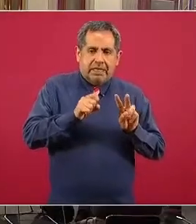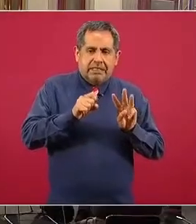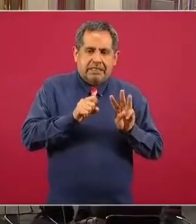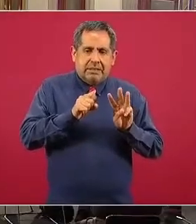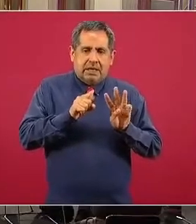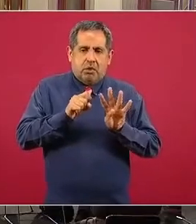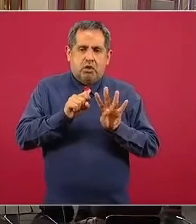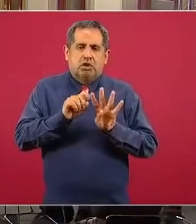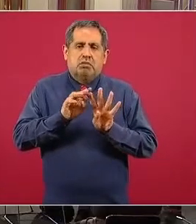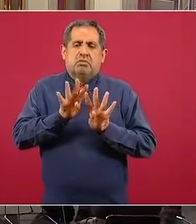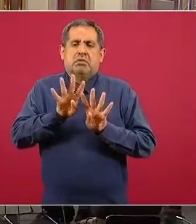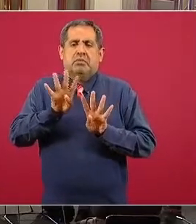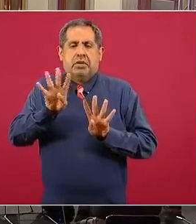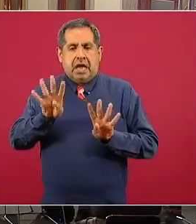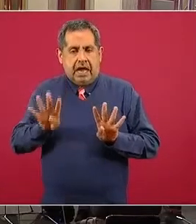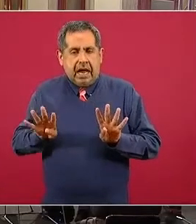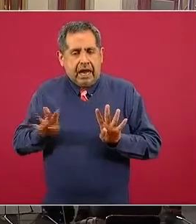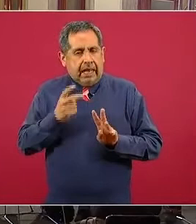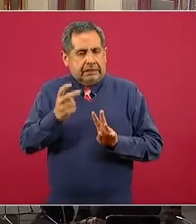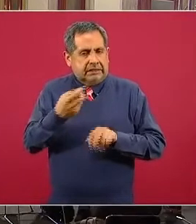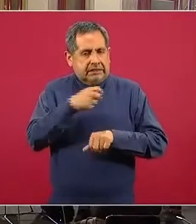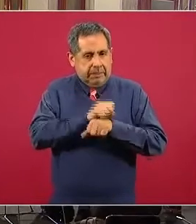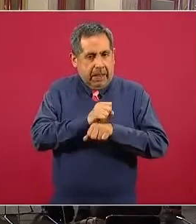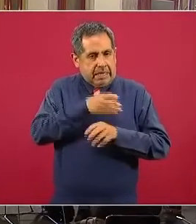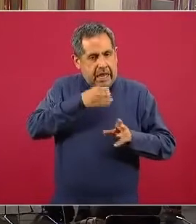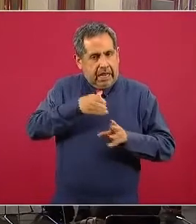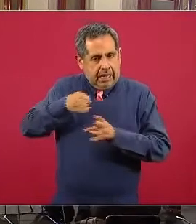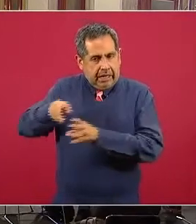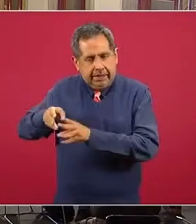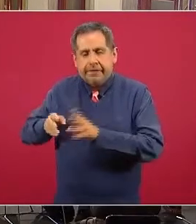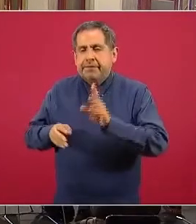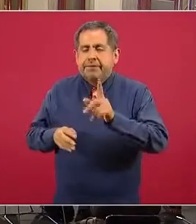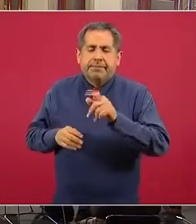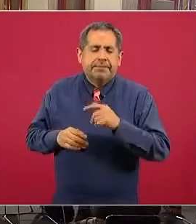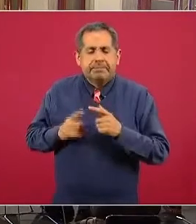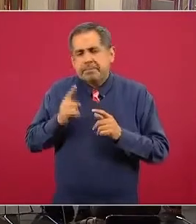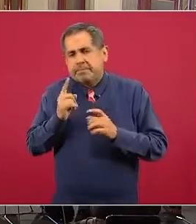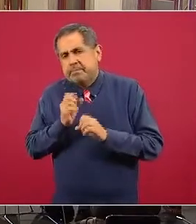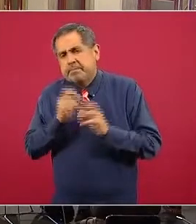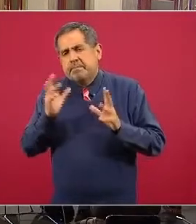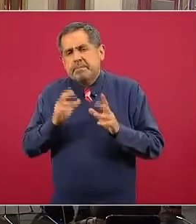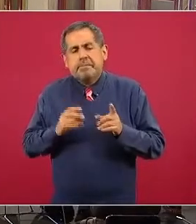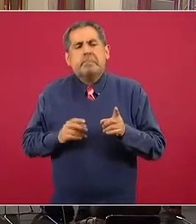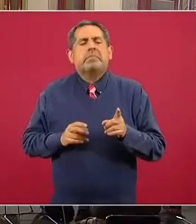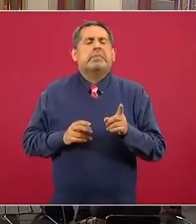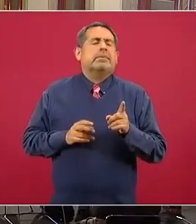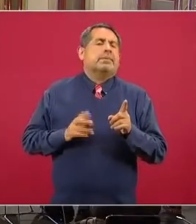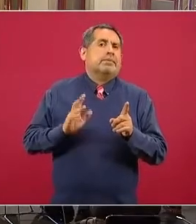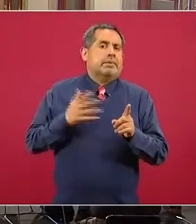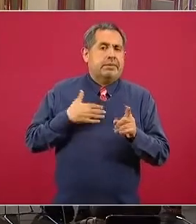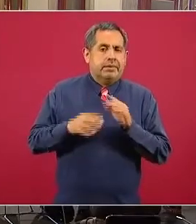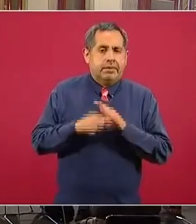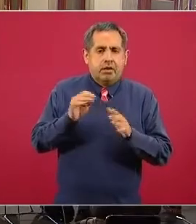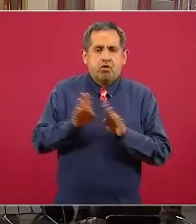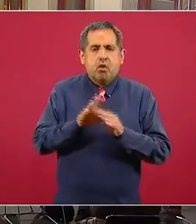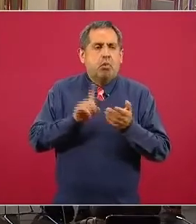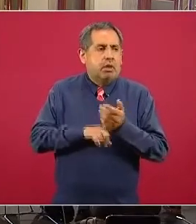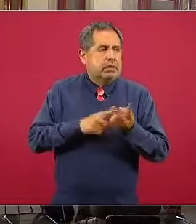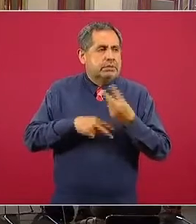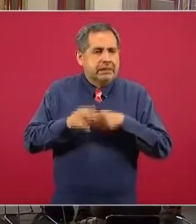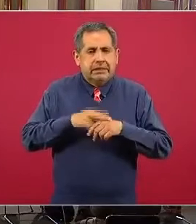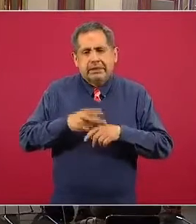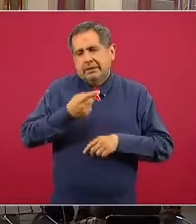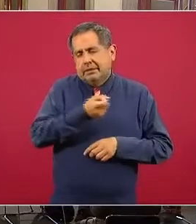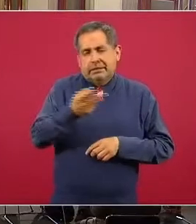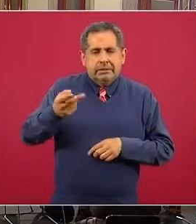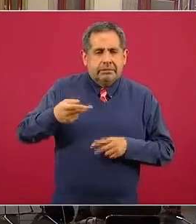síntomas de la enfermedad, pues podemos tener una idea general de cuál ha sido el comportamiento de la enfermedad